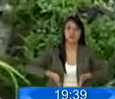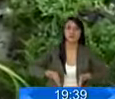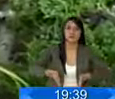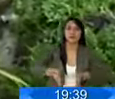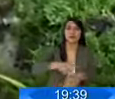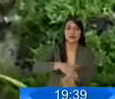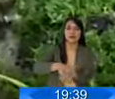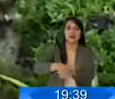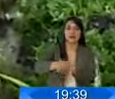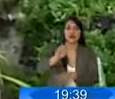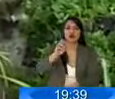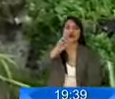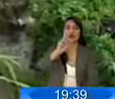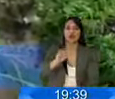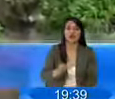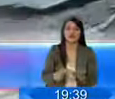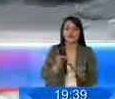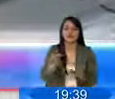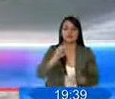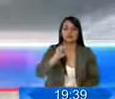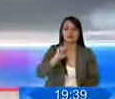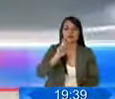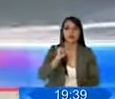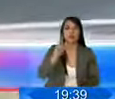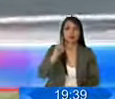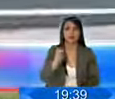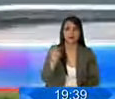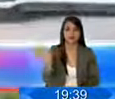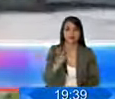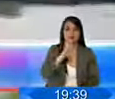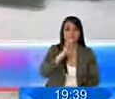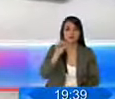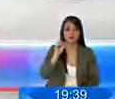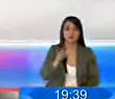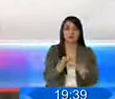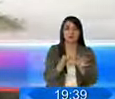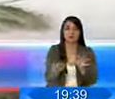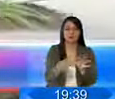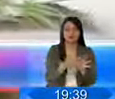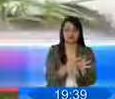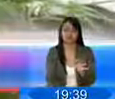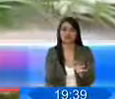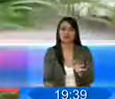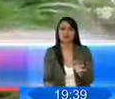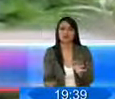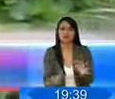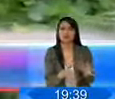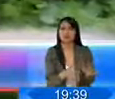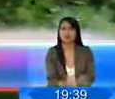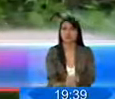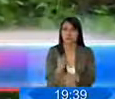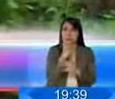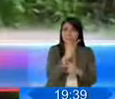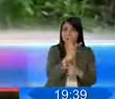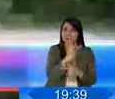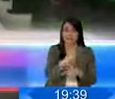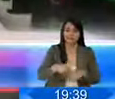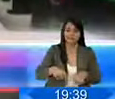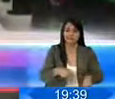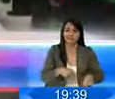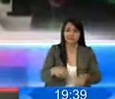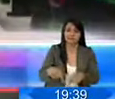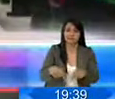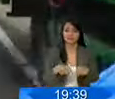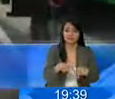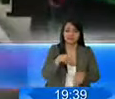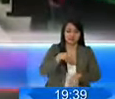río de Oro en el cantón El Carmen. Alrededor de 60 metros de carpeta asfáltica, literalmente se hicieron pedazos. Y a lo que nosotros